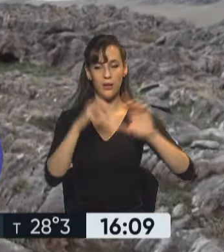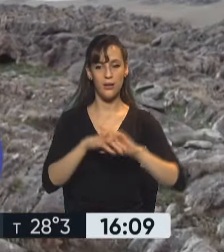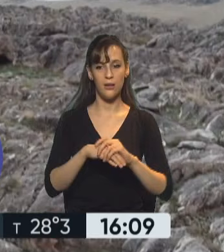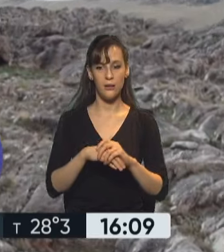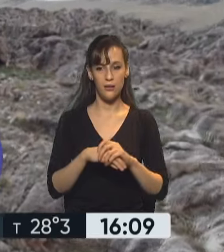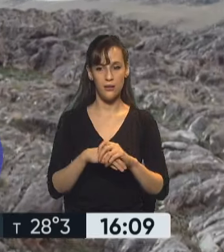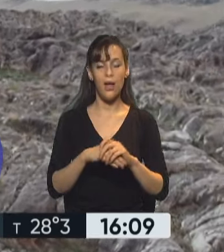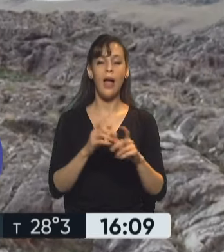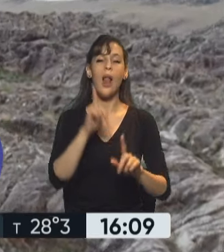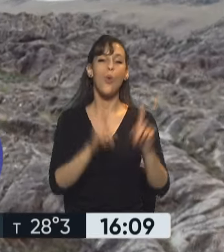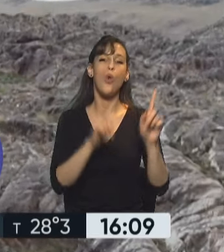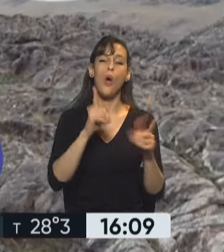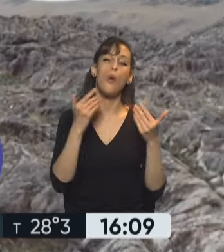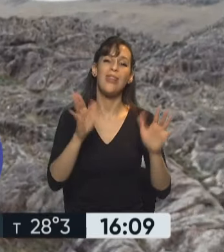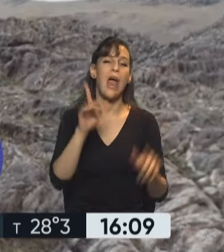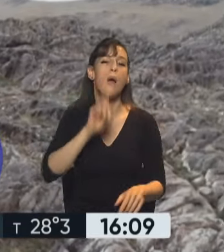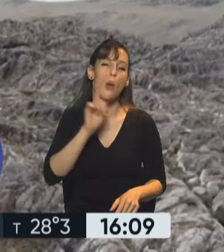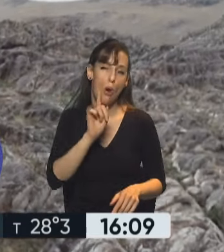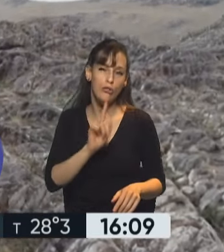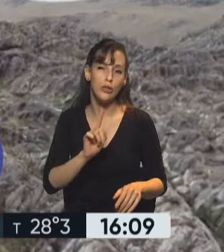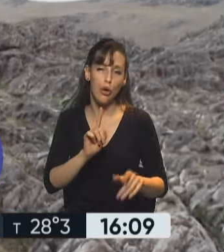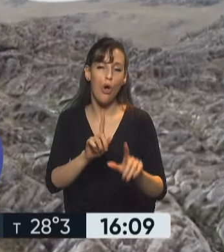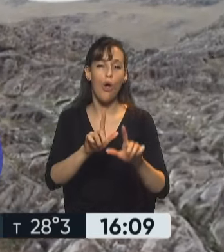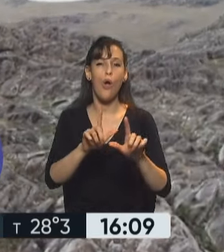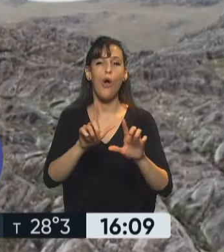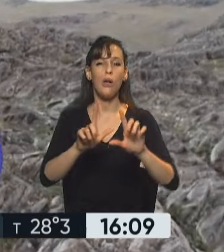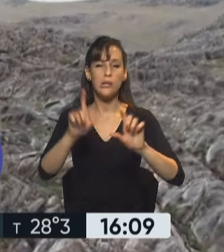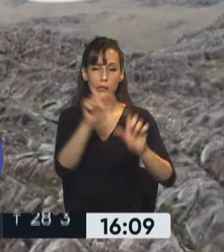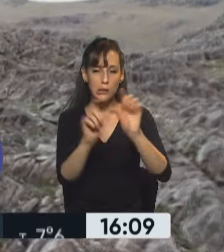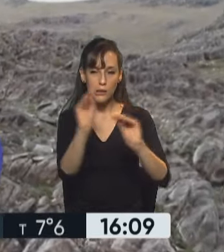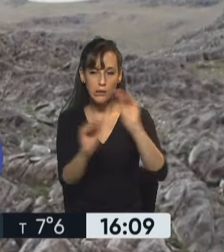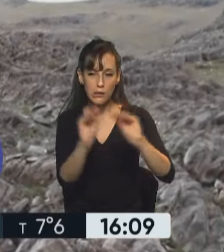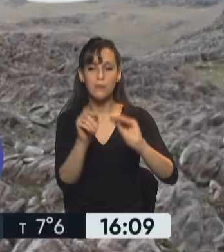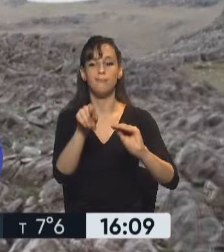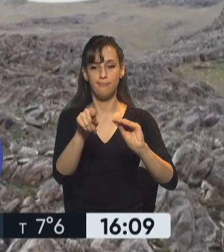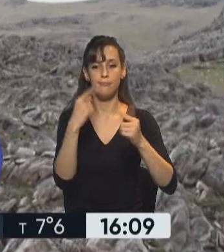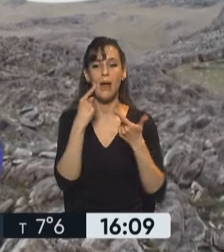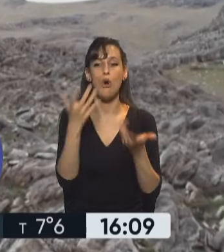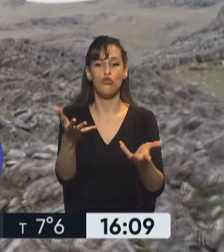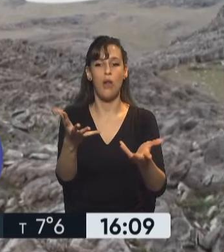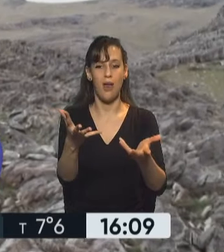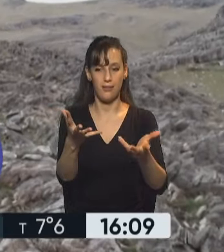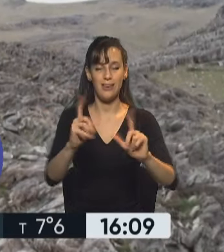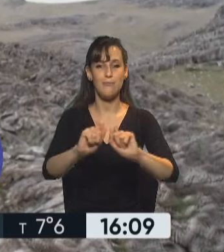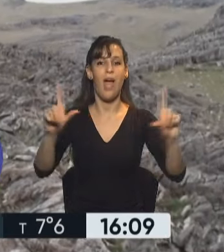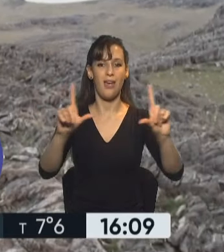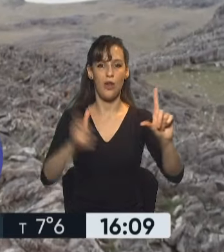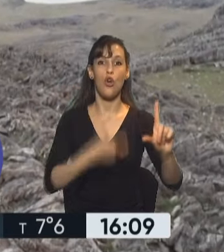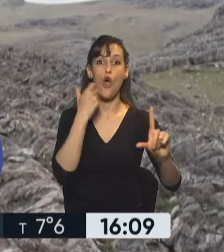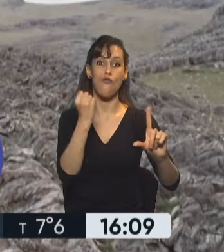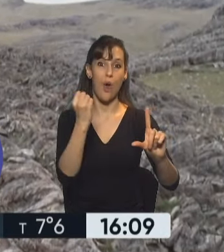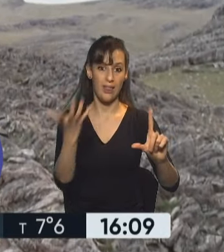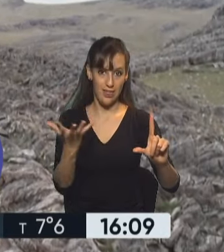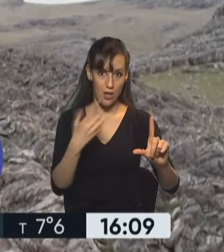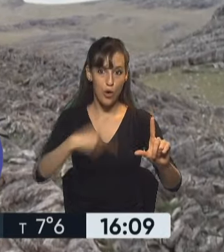trabajadas con programas de que eso hacen resaltar, ¿no? Digamos, muchas veces cuando